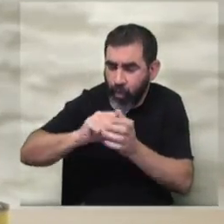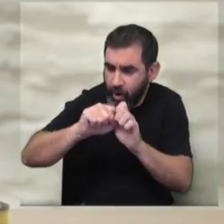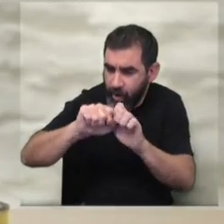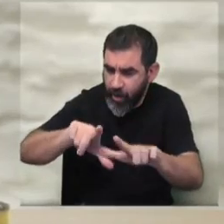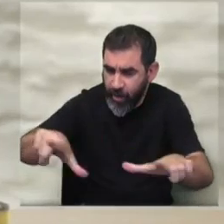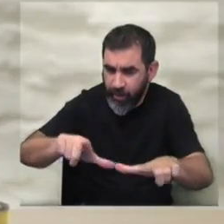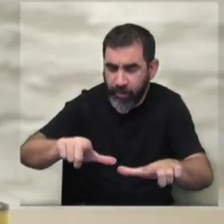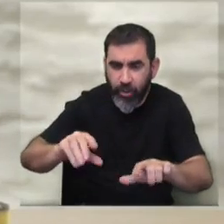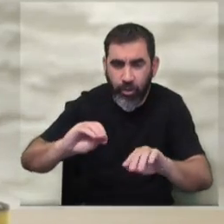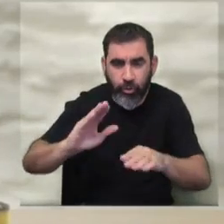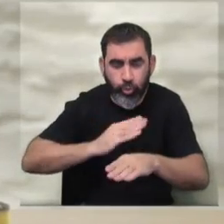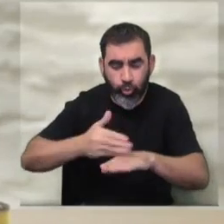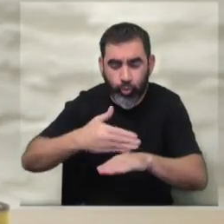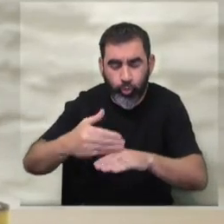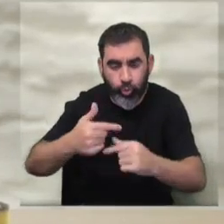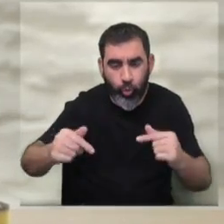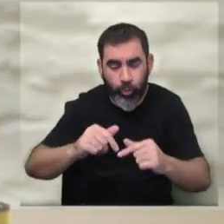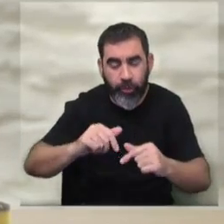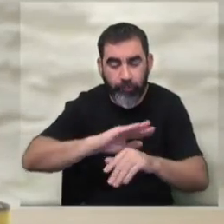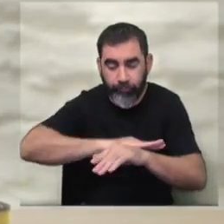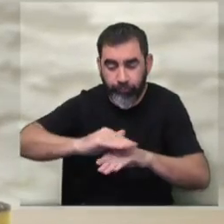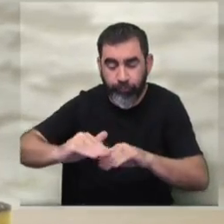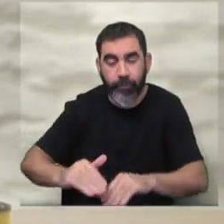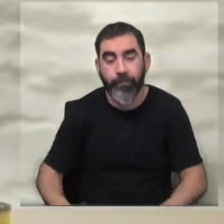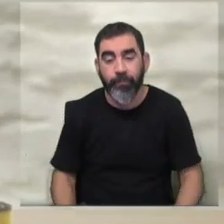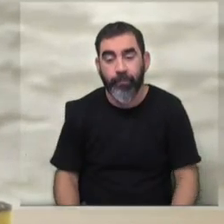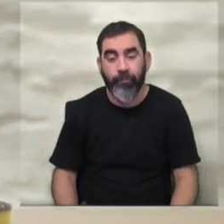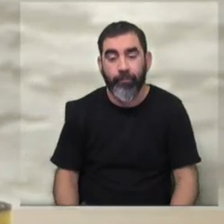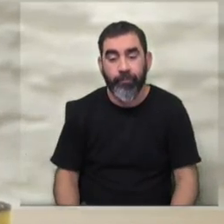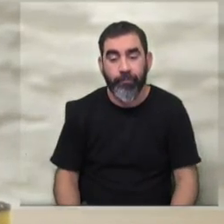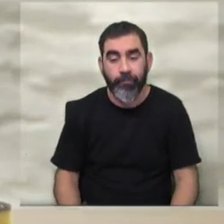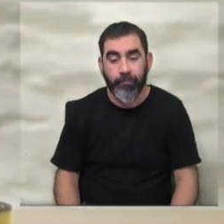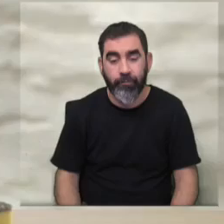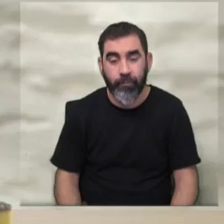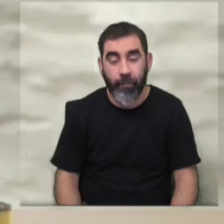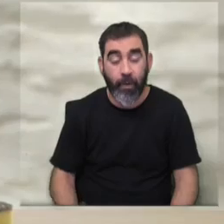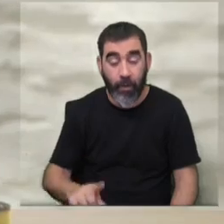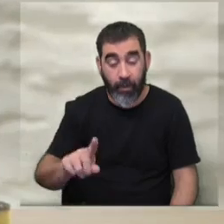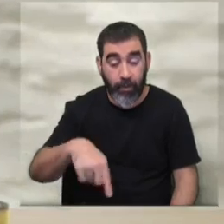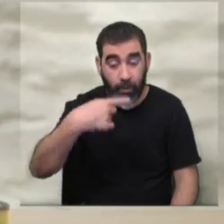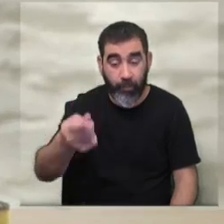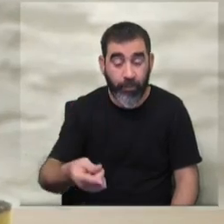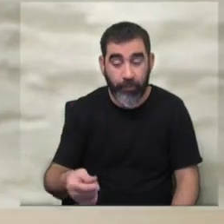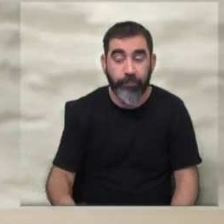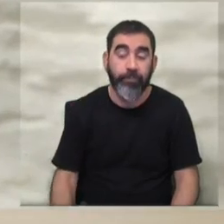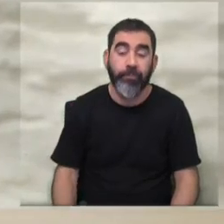que tiene sobrante, como le digo yo, esta zapatilla. Luego, ya que tenemos nuestro